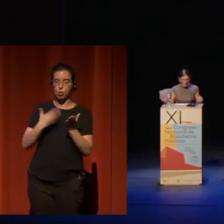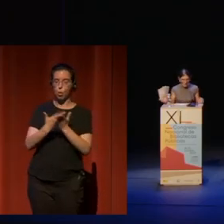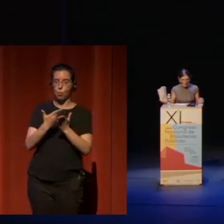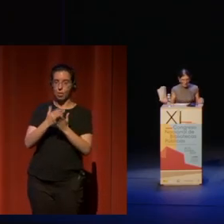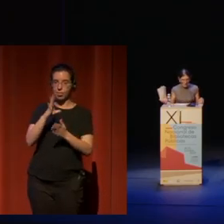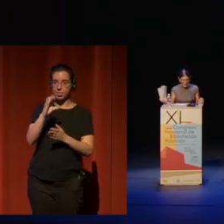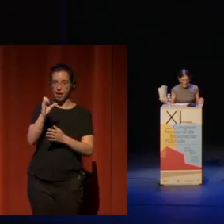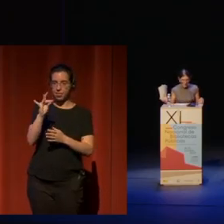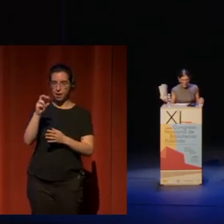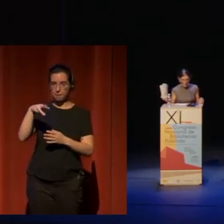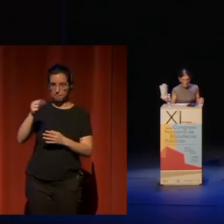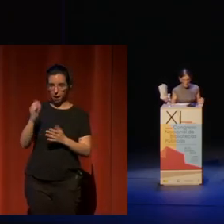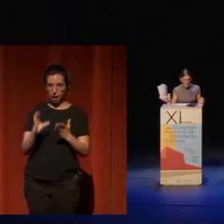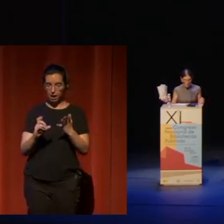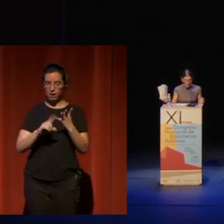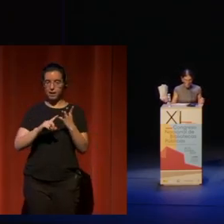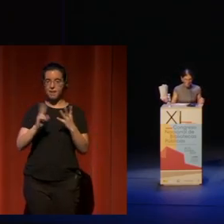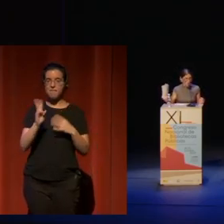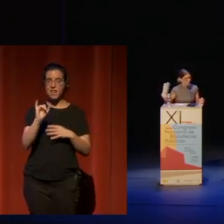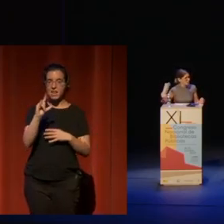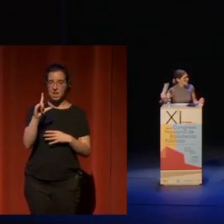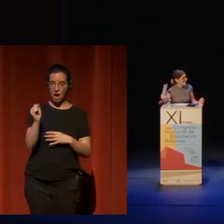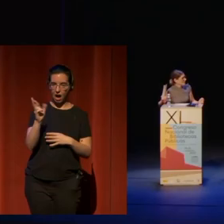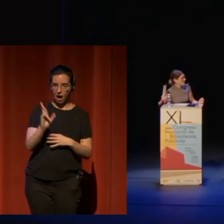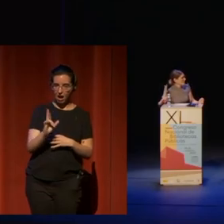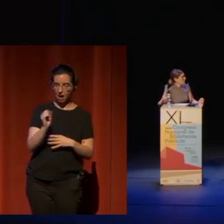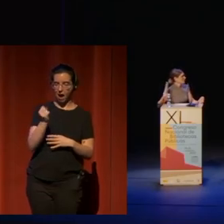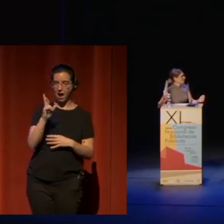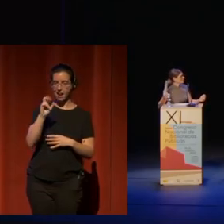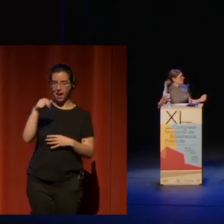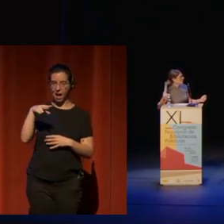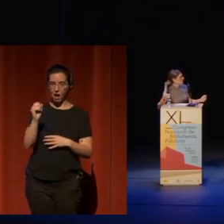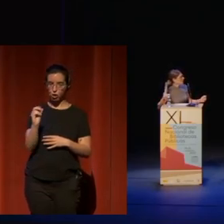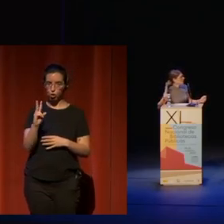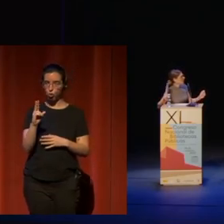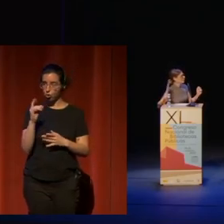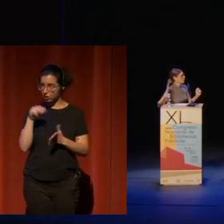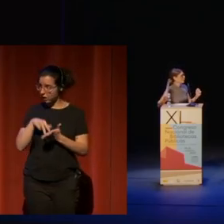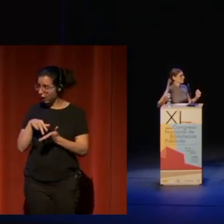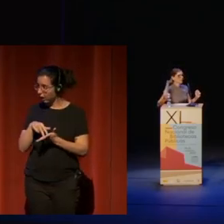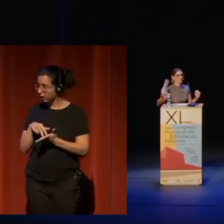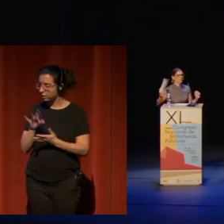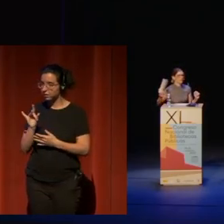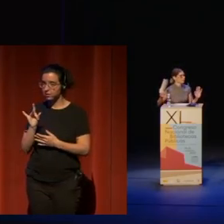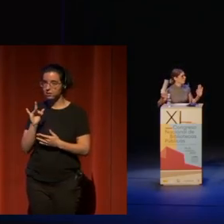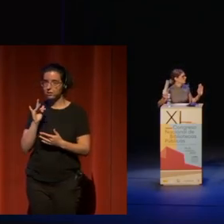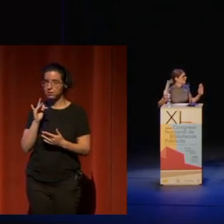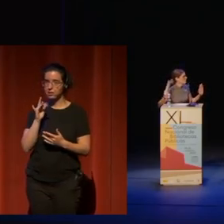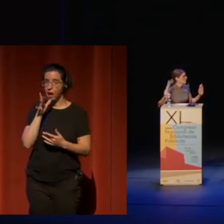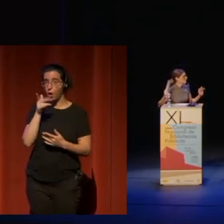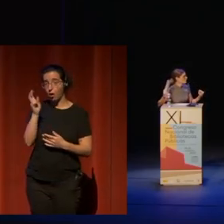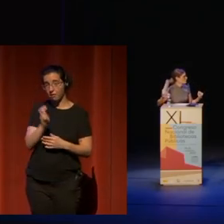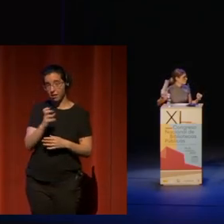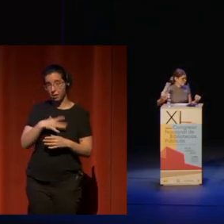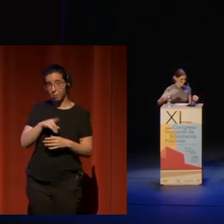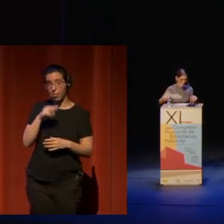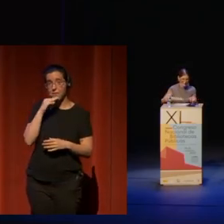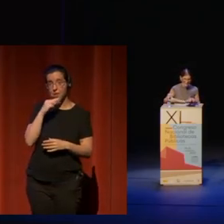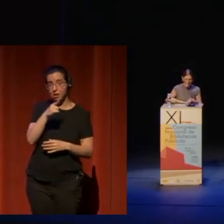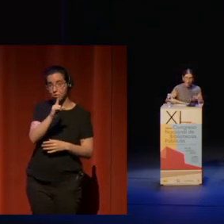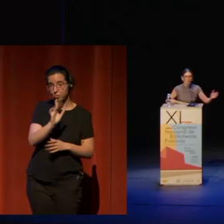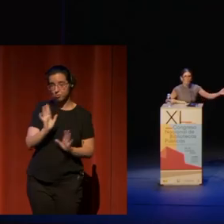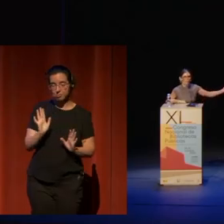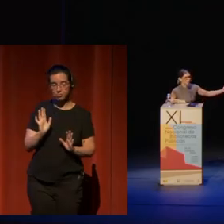CDMAC. Y Villar Arellano Yaguas, muchísimas gracias. ¿Está Villar? Ah, bueno, pues ahora vendrá, a lo mejor está en el baño, no sabemos. Bueno,